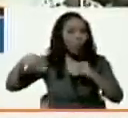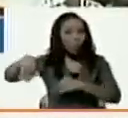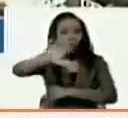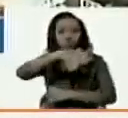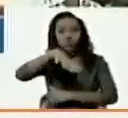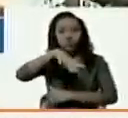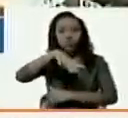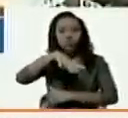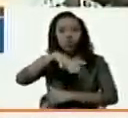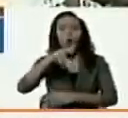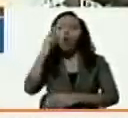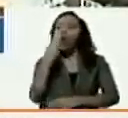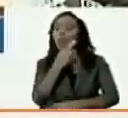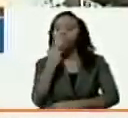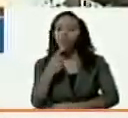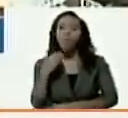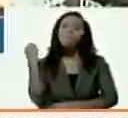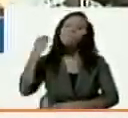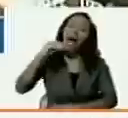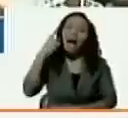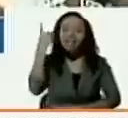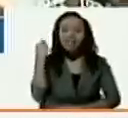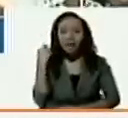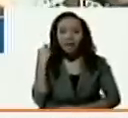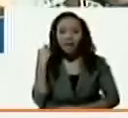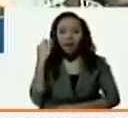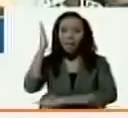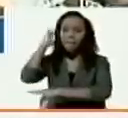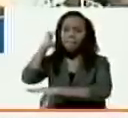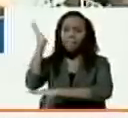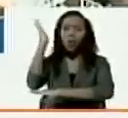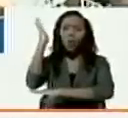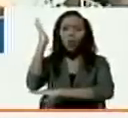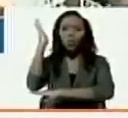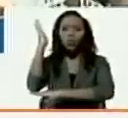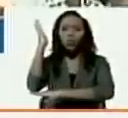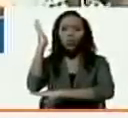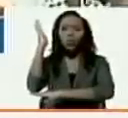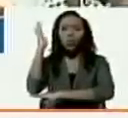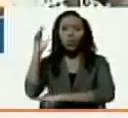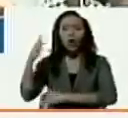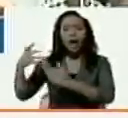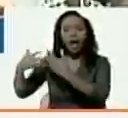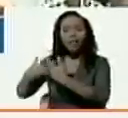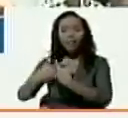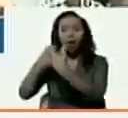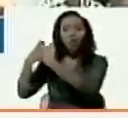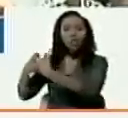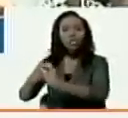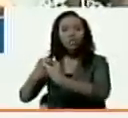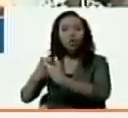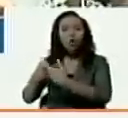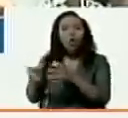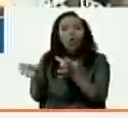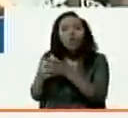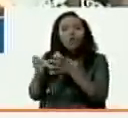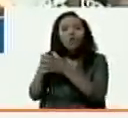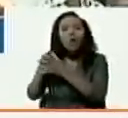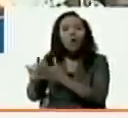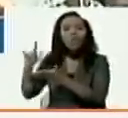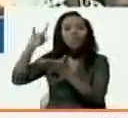Prometen más. Ayer, solo ayer, sancionaron desde Estados Unidos un grupo de aviones de